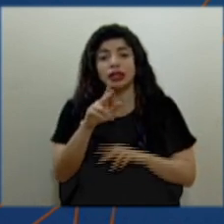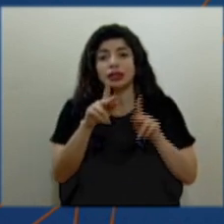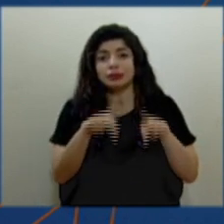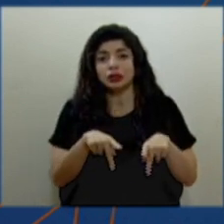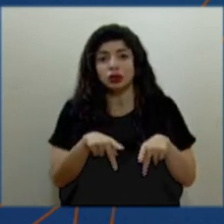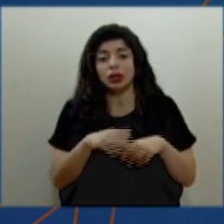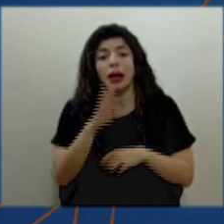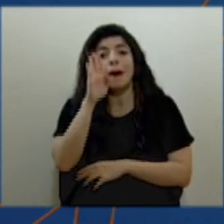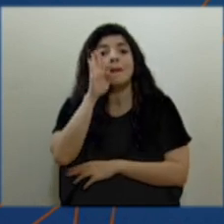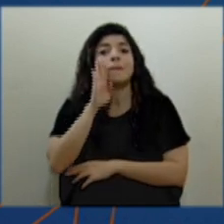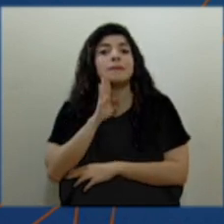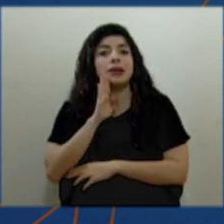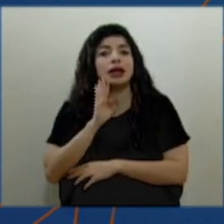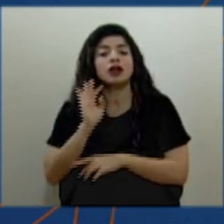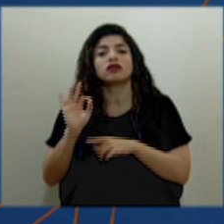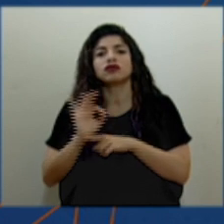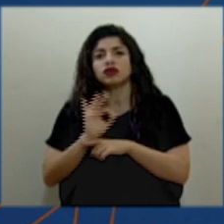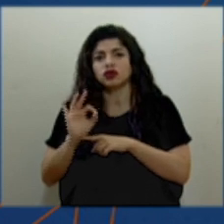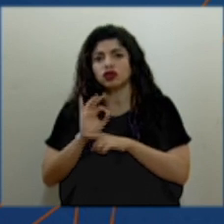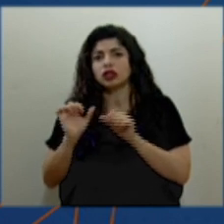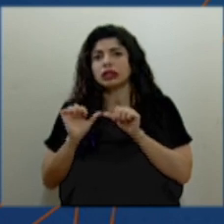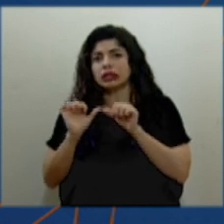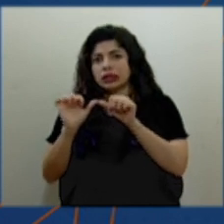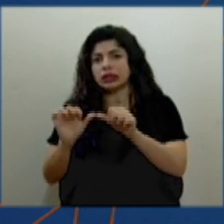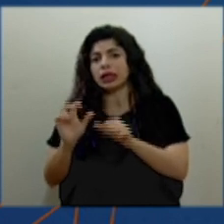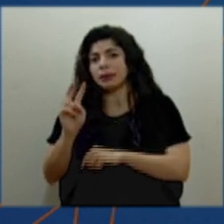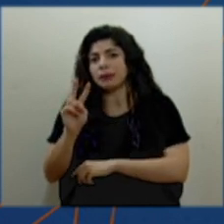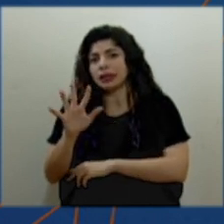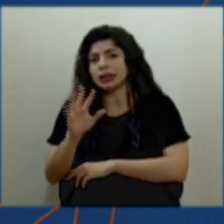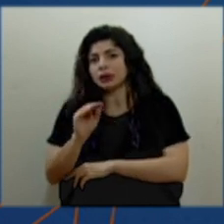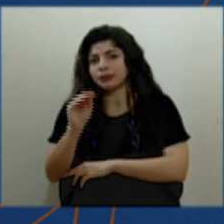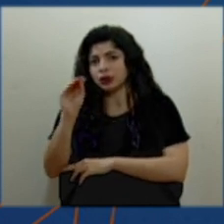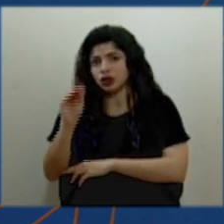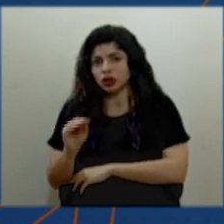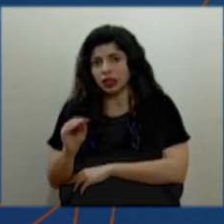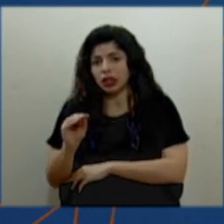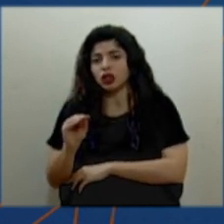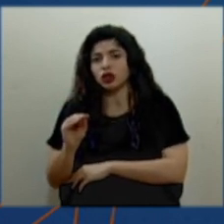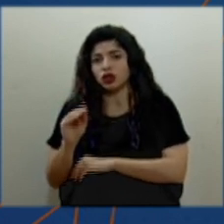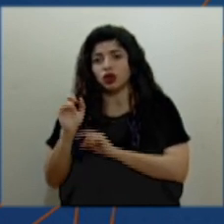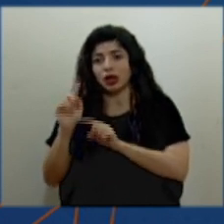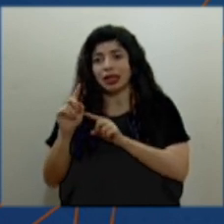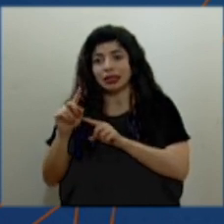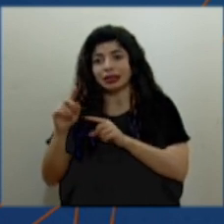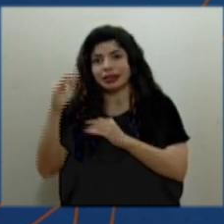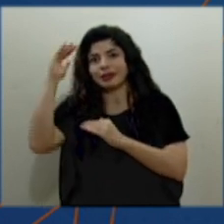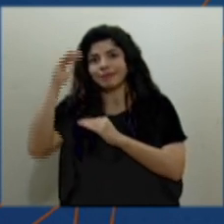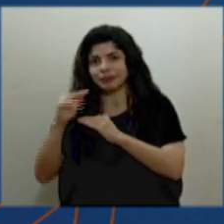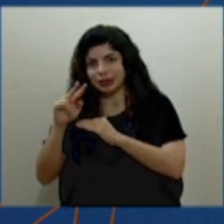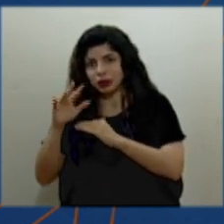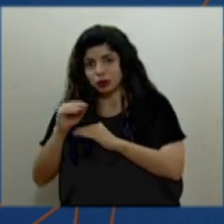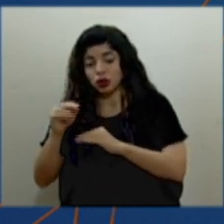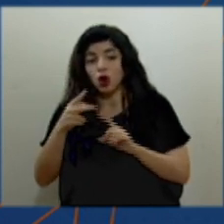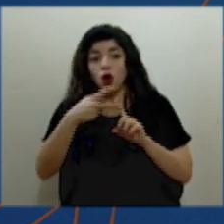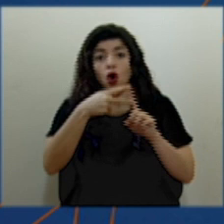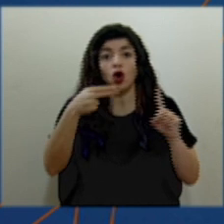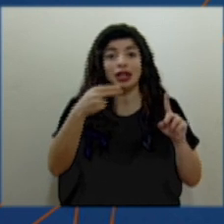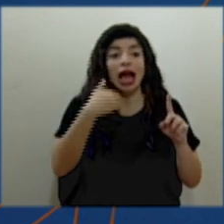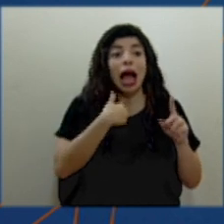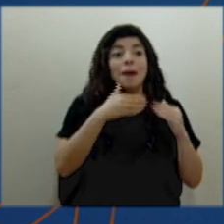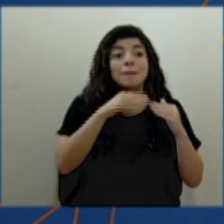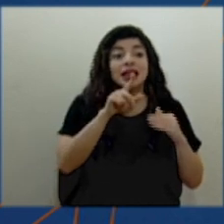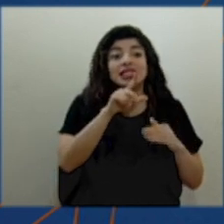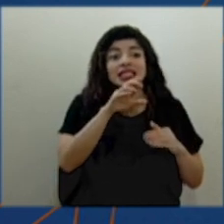personas, los bares estarán funcionando, se mantendrán funcionando un 25% de su capacidad, los hoteles de más de 100